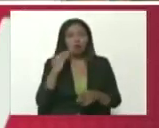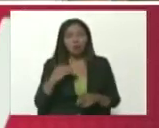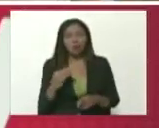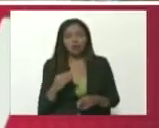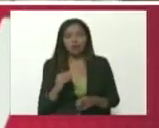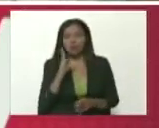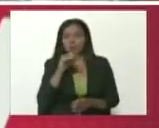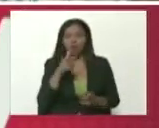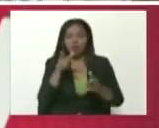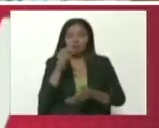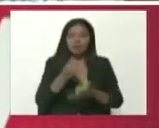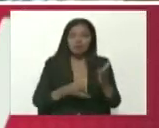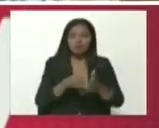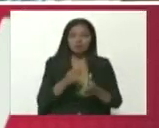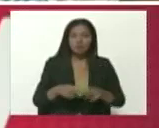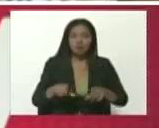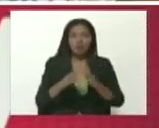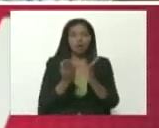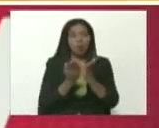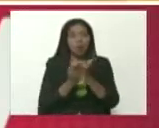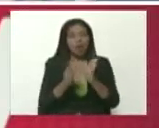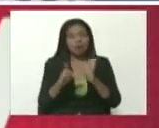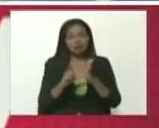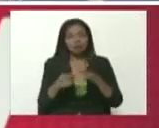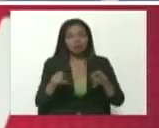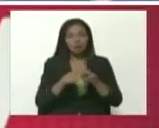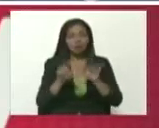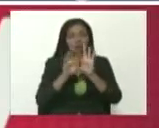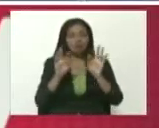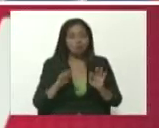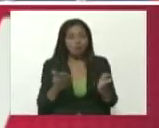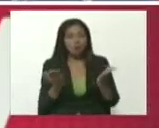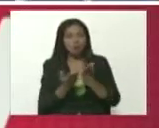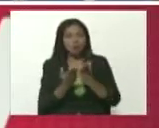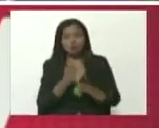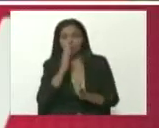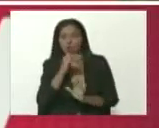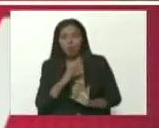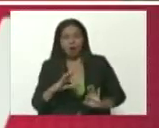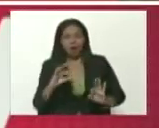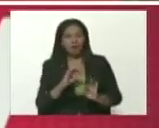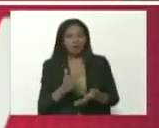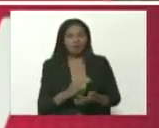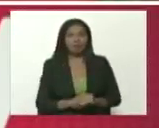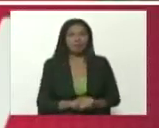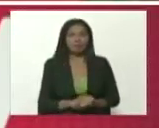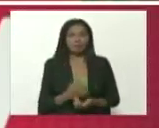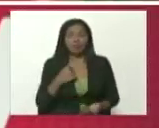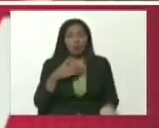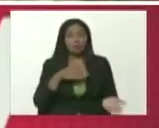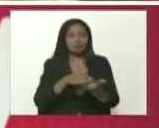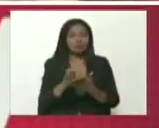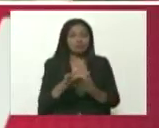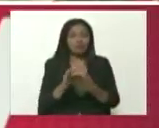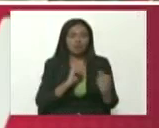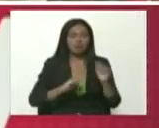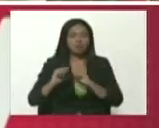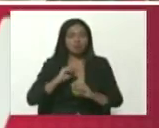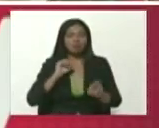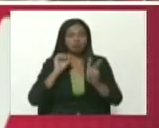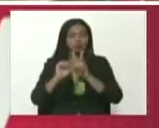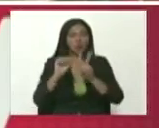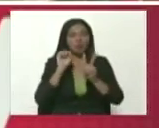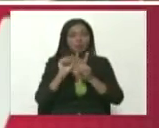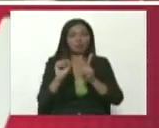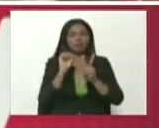este momento inscritos en las escuelas y liceos, no están escolarizados. Y vamos a garantizarle con el movimiento Somos